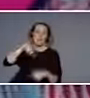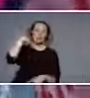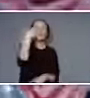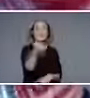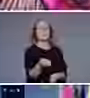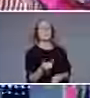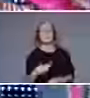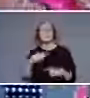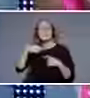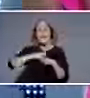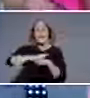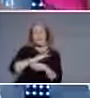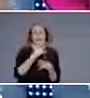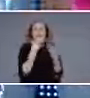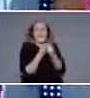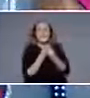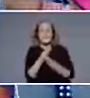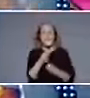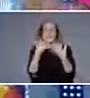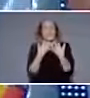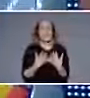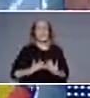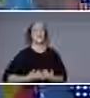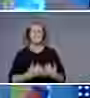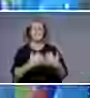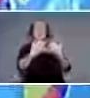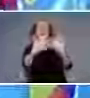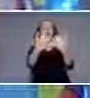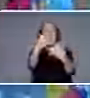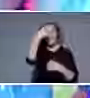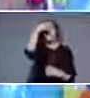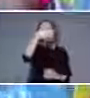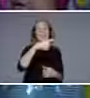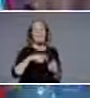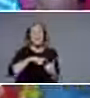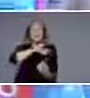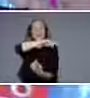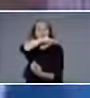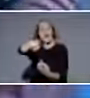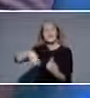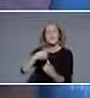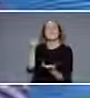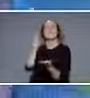gusta sentir. El calor desagrada que hace que otro año yo quiera